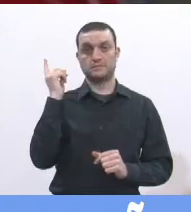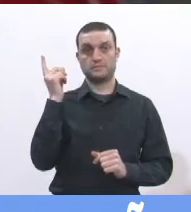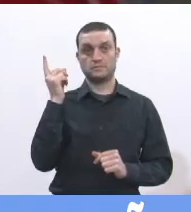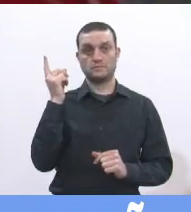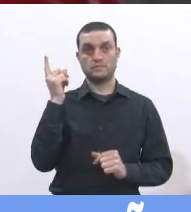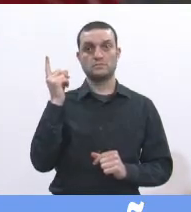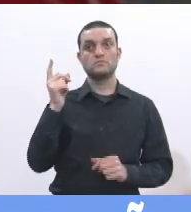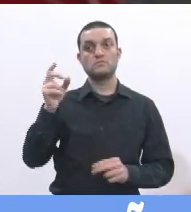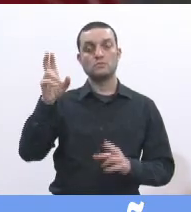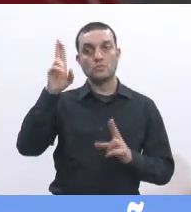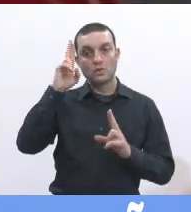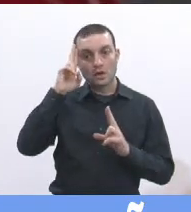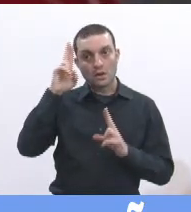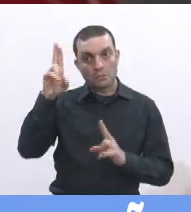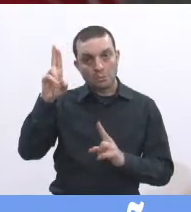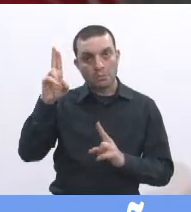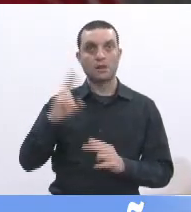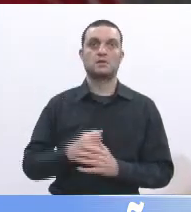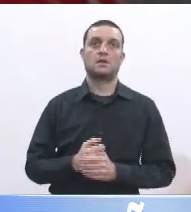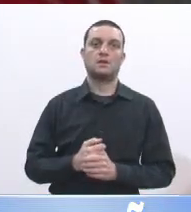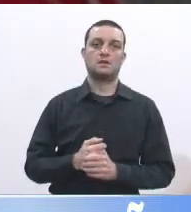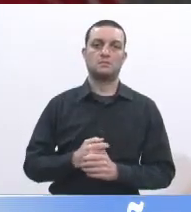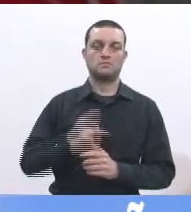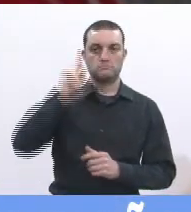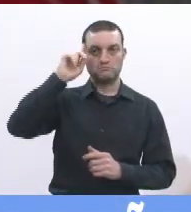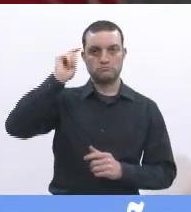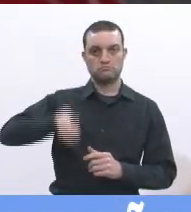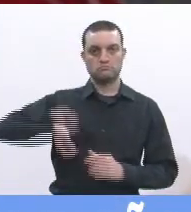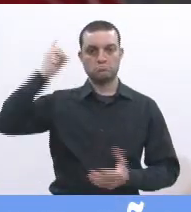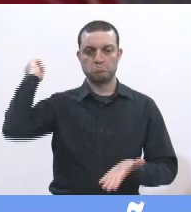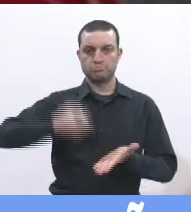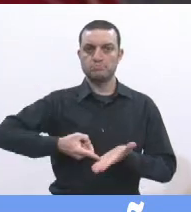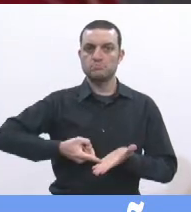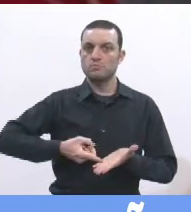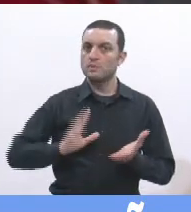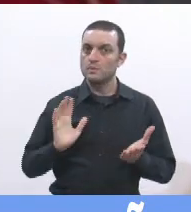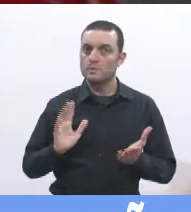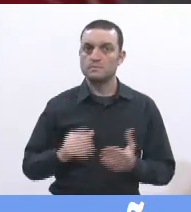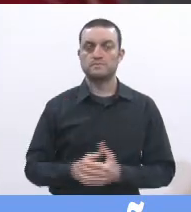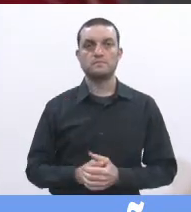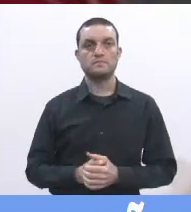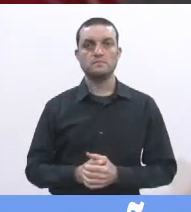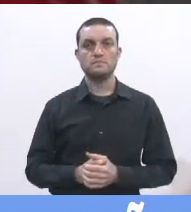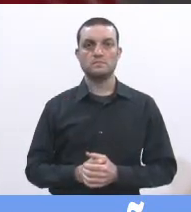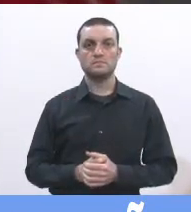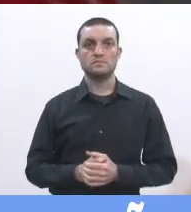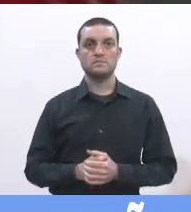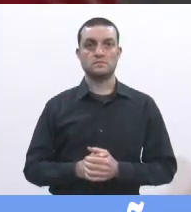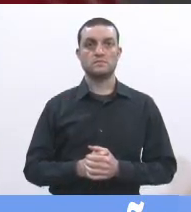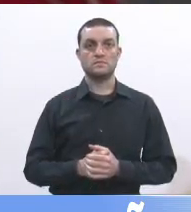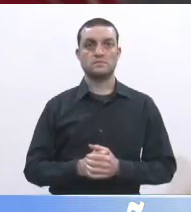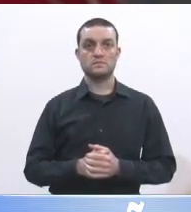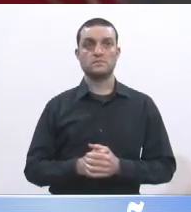de la sentencia. Y incluso, en vez de decir a los otros, ocurran por su cuerda, hizo un